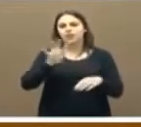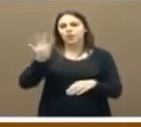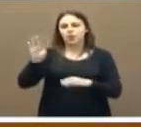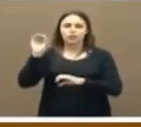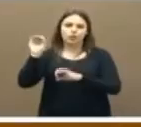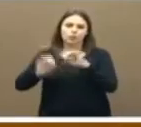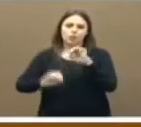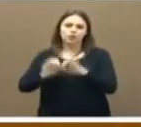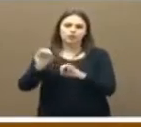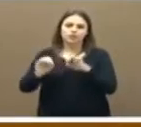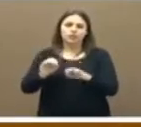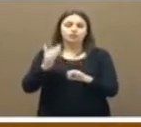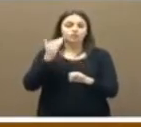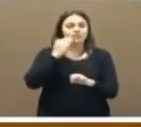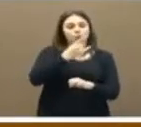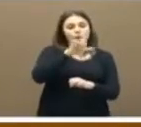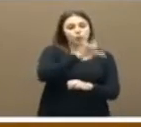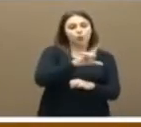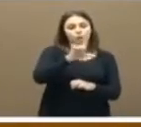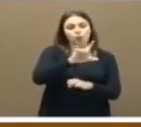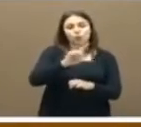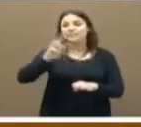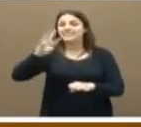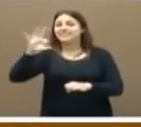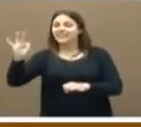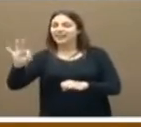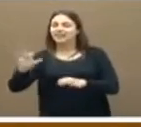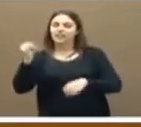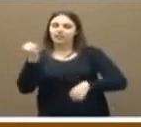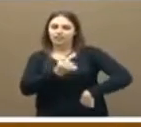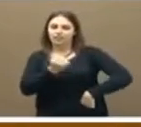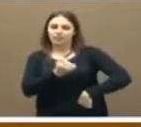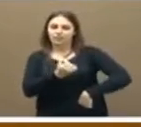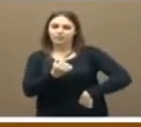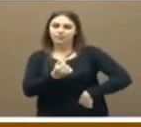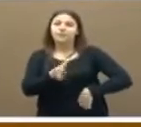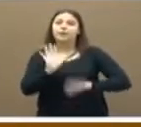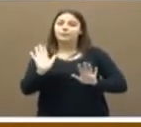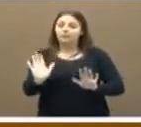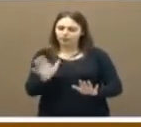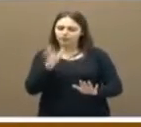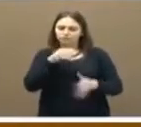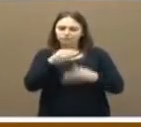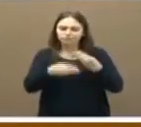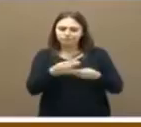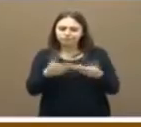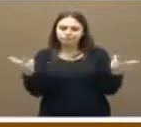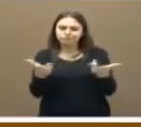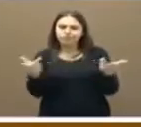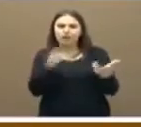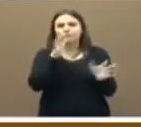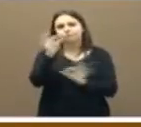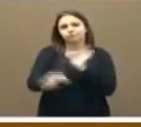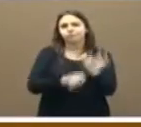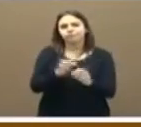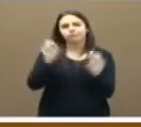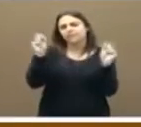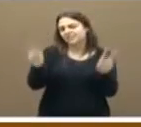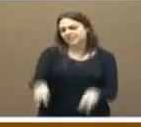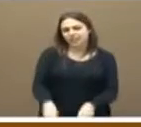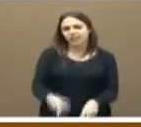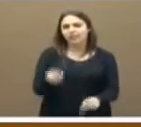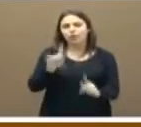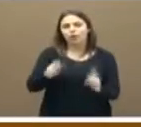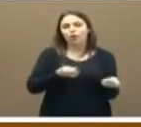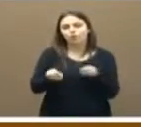16,64% entre el 1 de julio y el 30 de diciembre. El gravísimo hecho de que no se llevara ninguna coordinación ni ningún